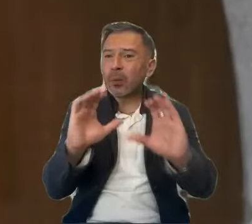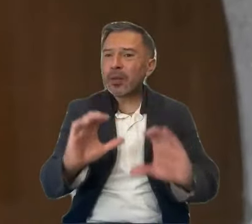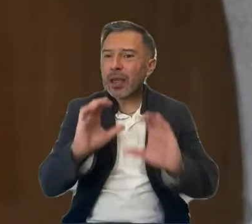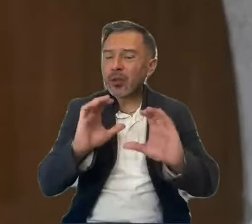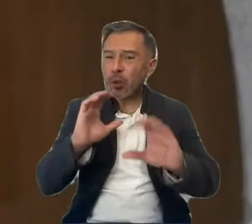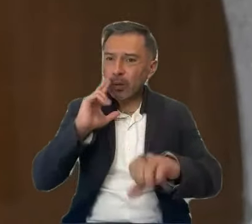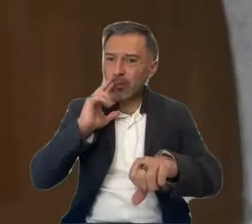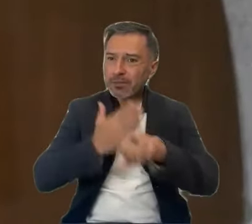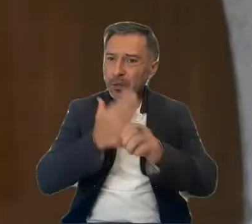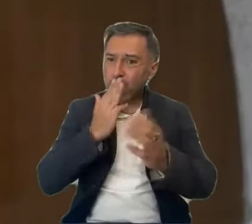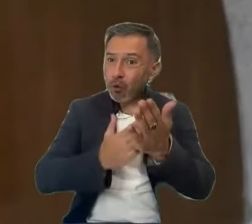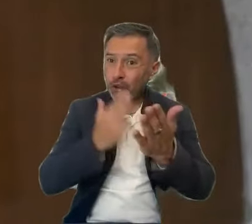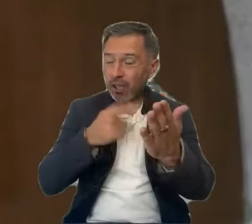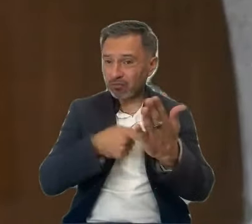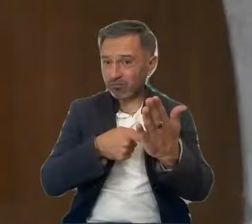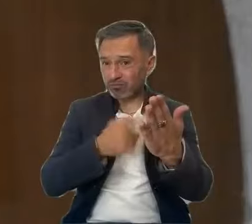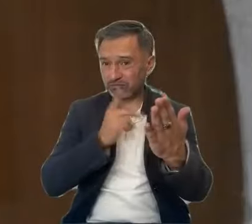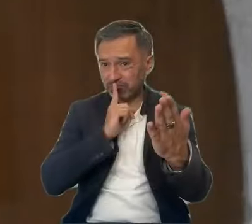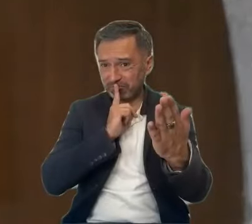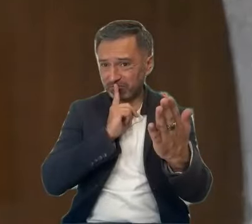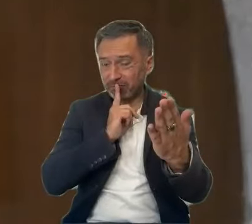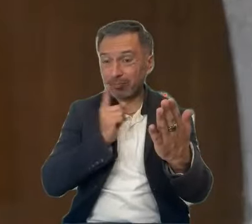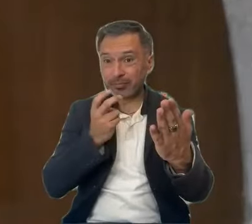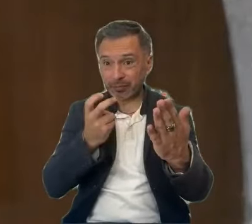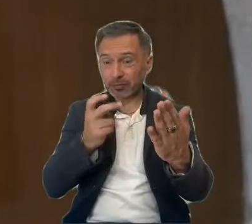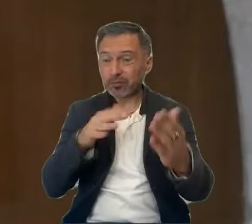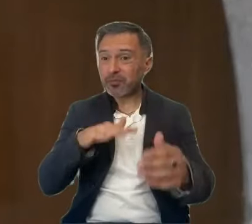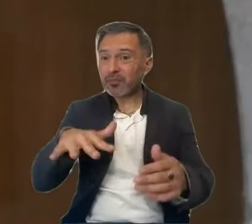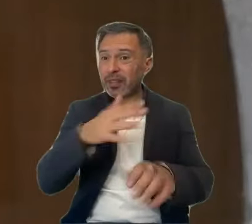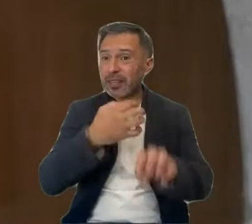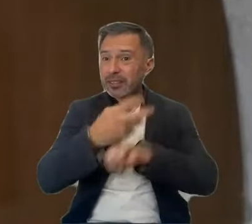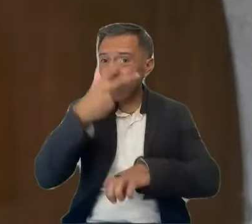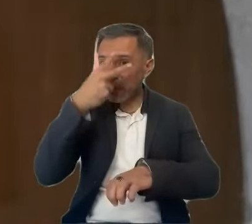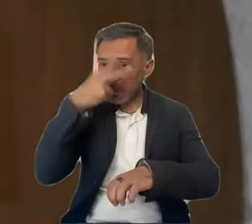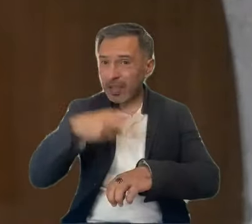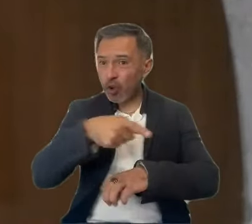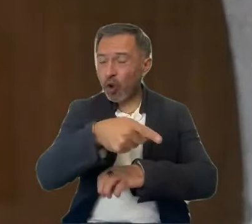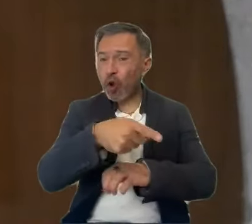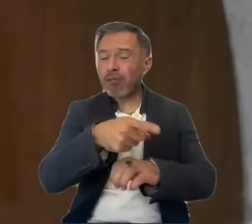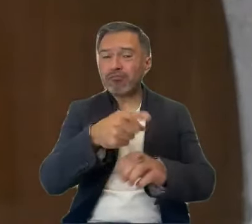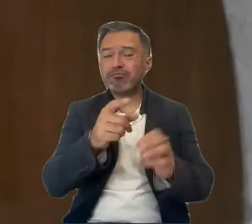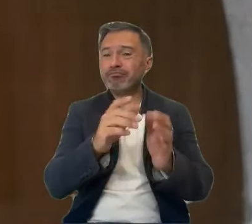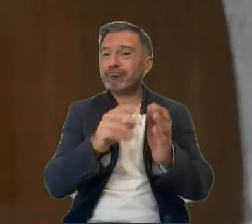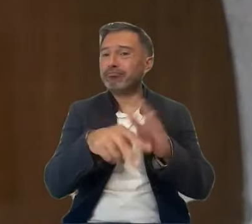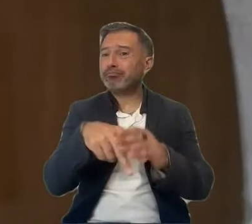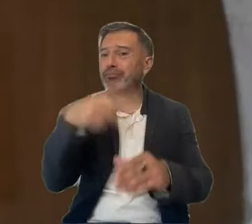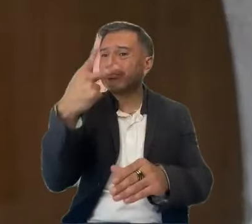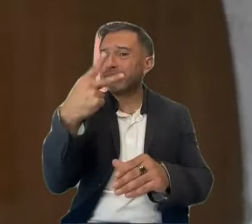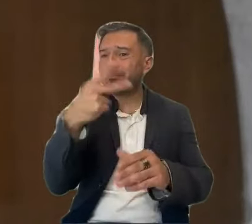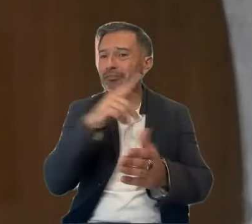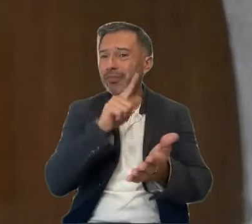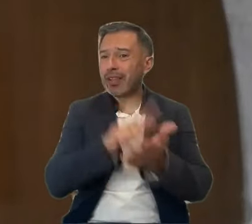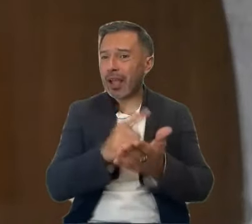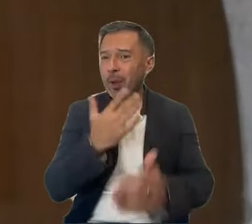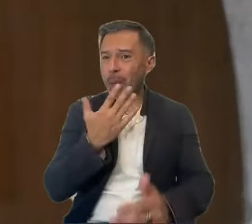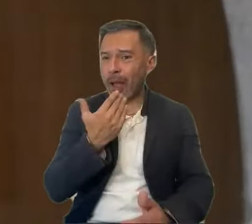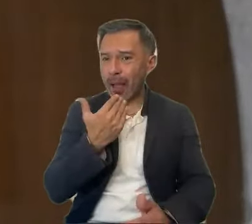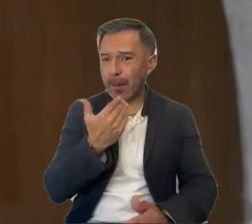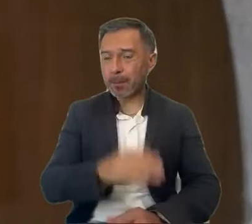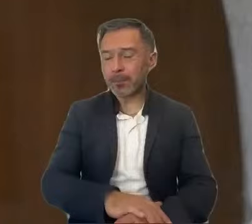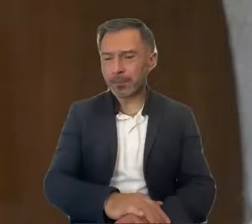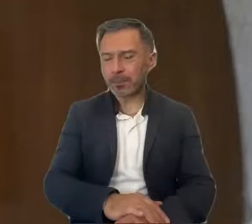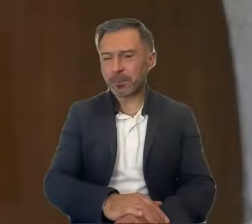una legislación en esa materia. Quiero decirles que 4 años